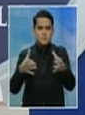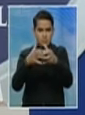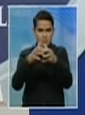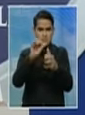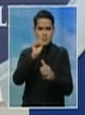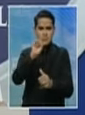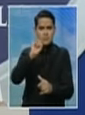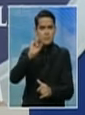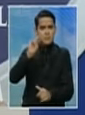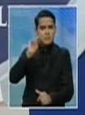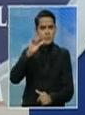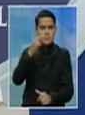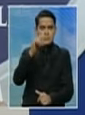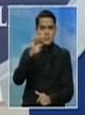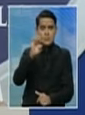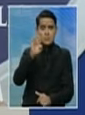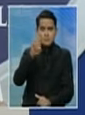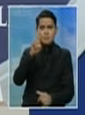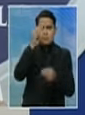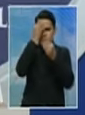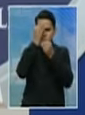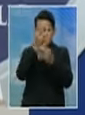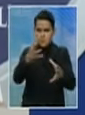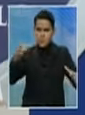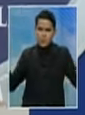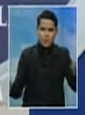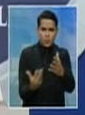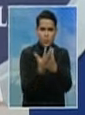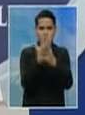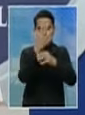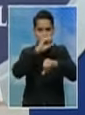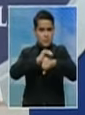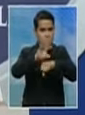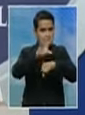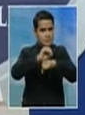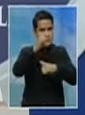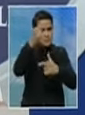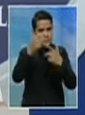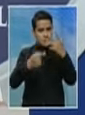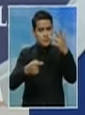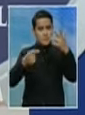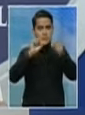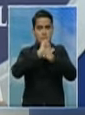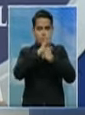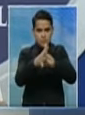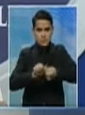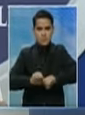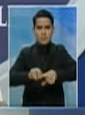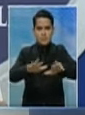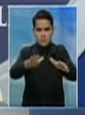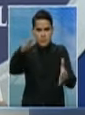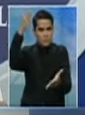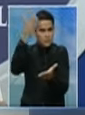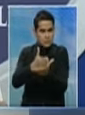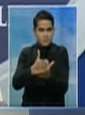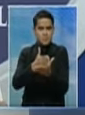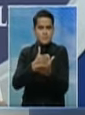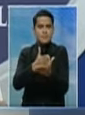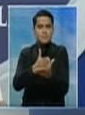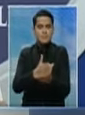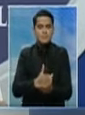SINAGER, comunica las nuevas medidas adoptadas para contener el avance del coronavirus en el territorio, a la